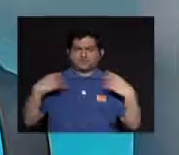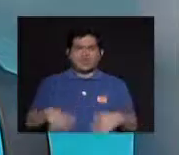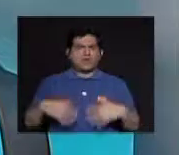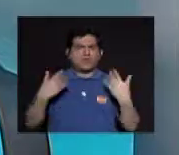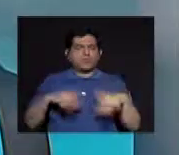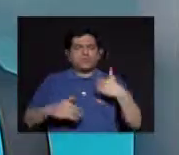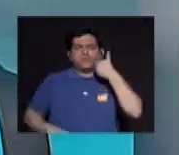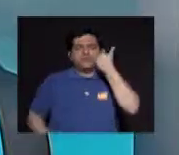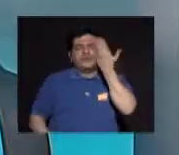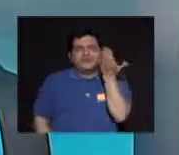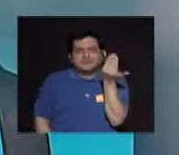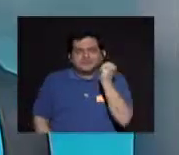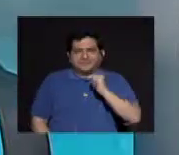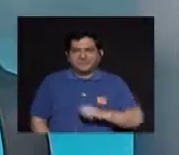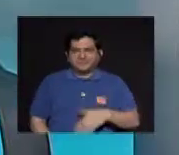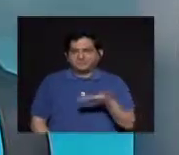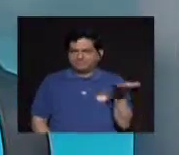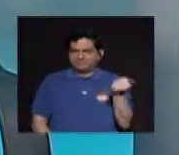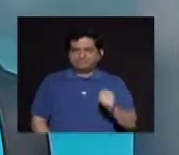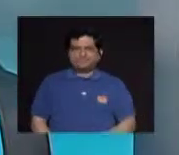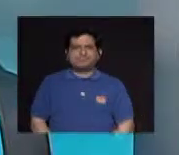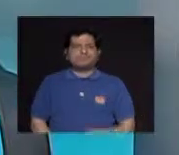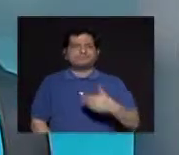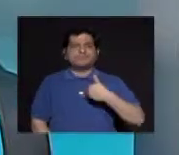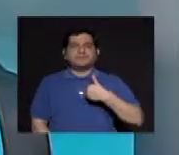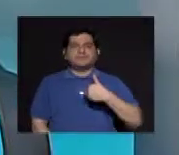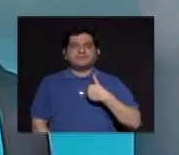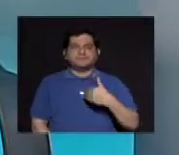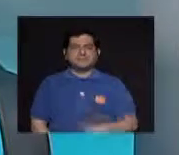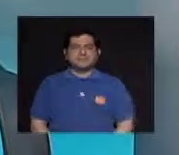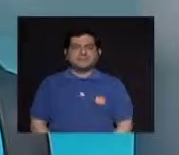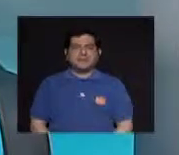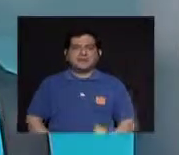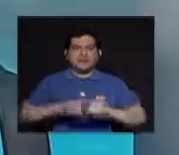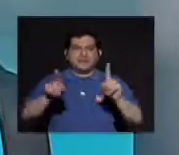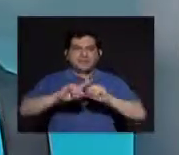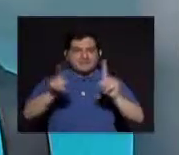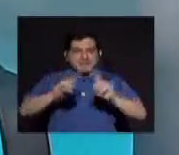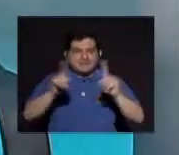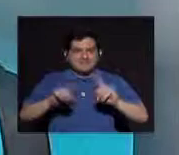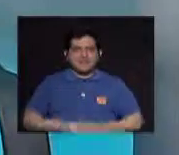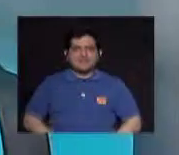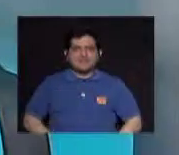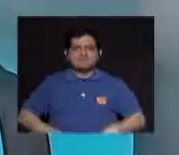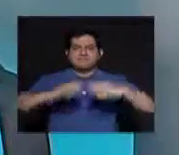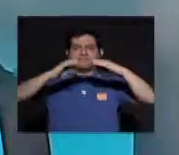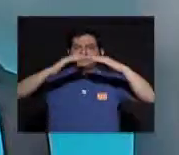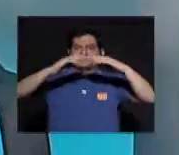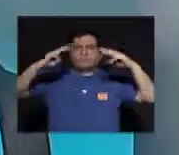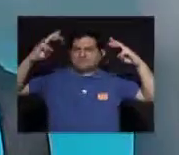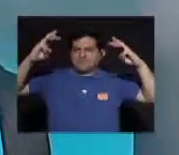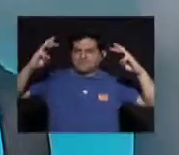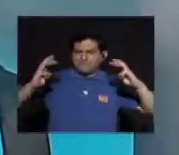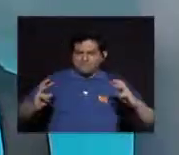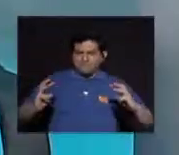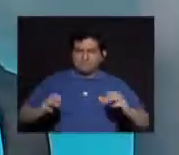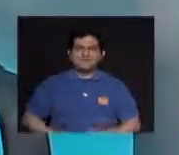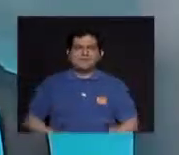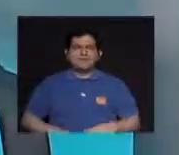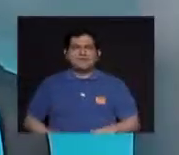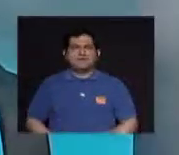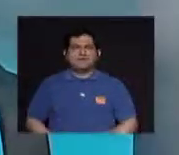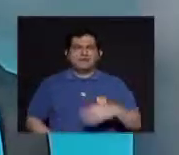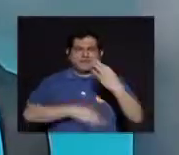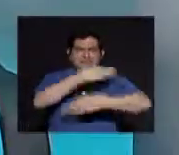Los Ángeles hay una gran facilidad, que es que hay prop houses, que son galerones,